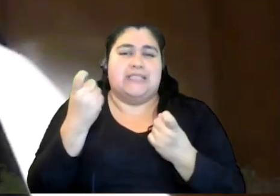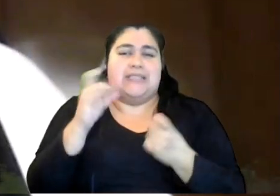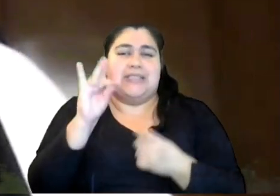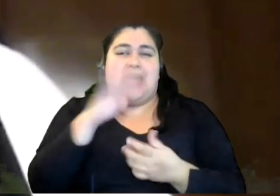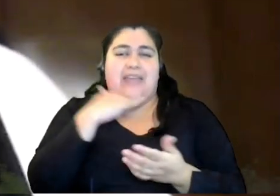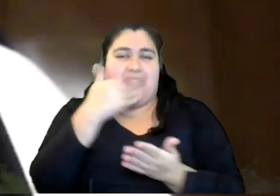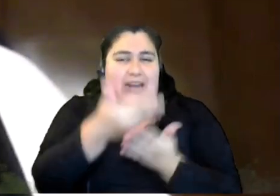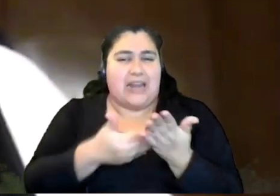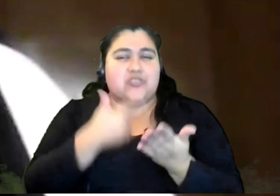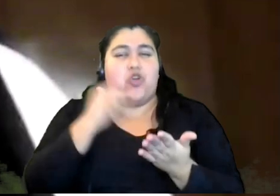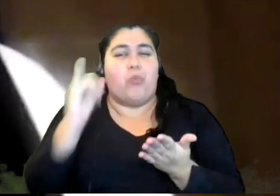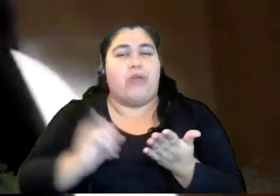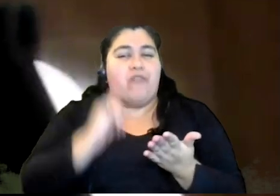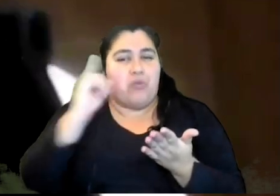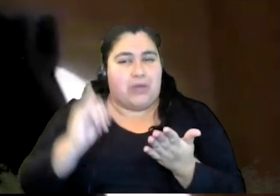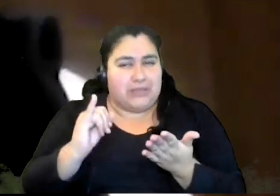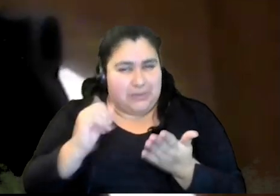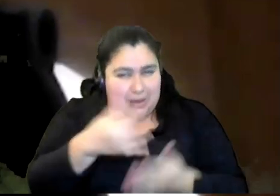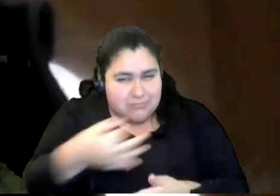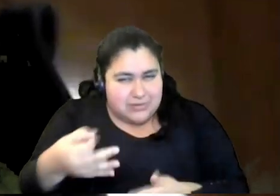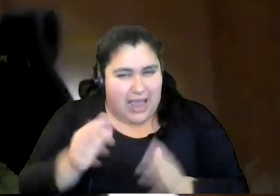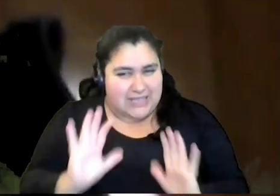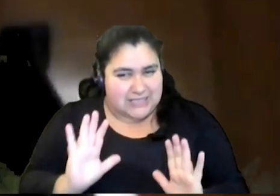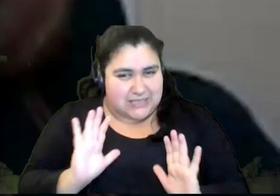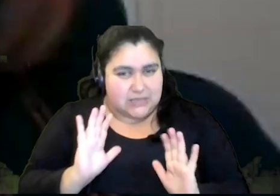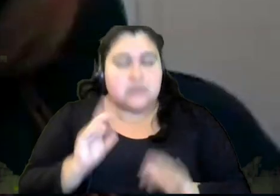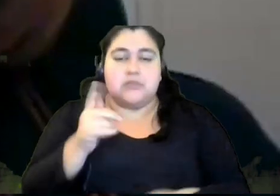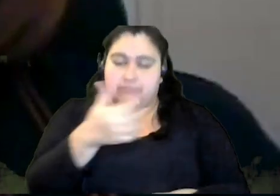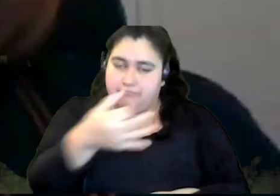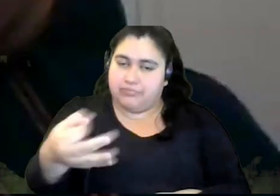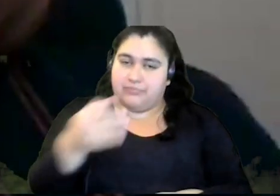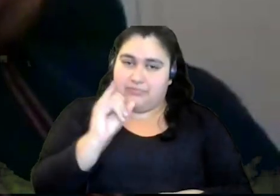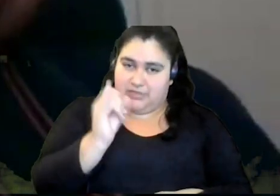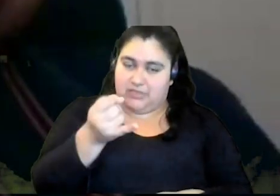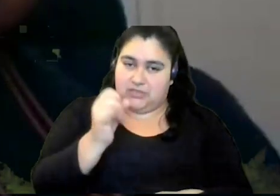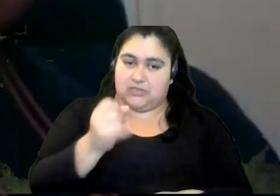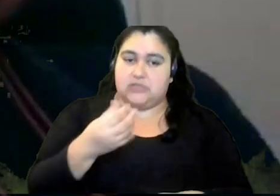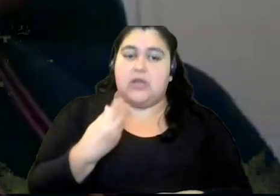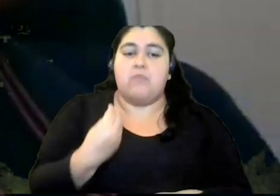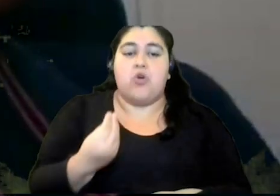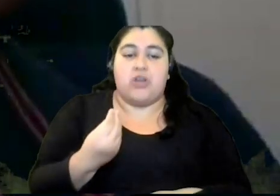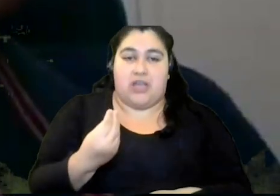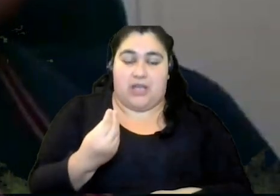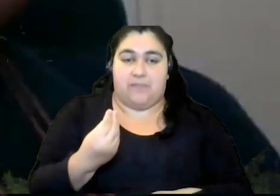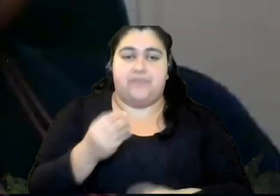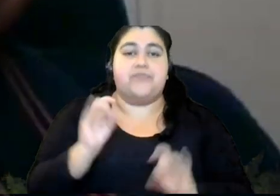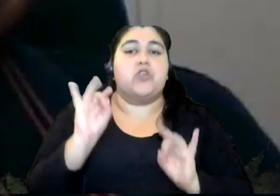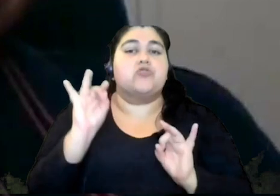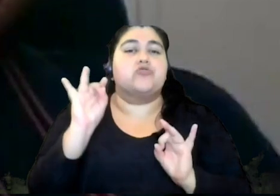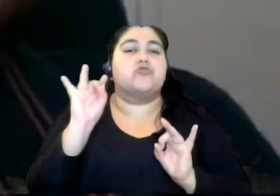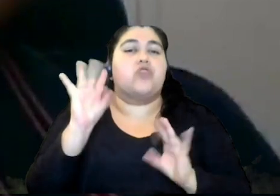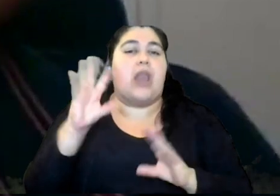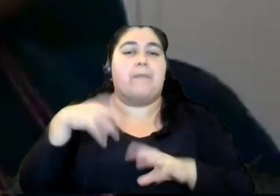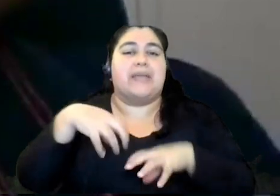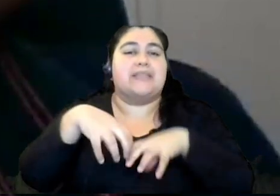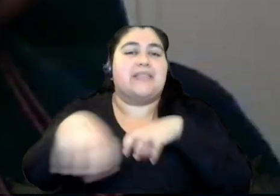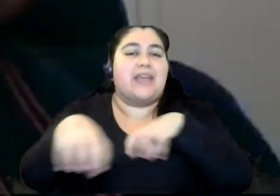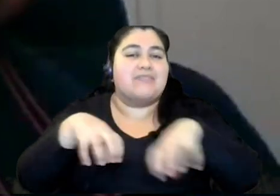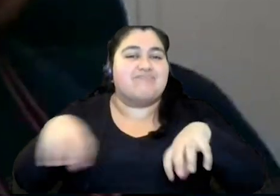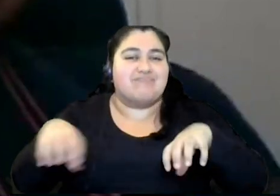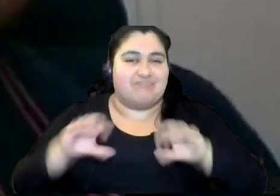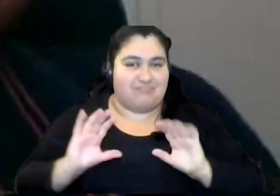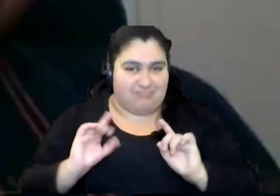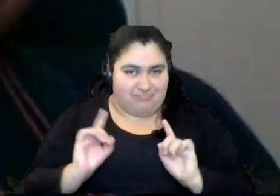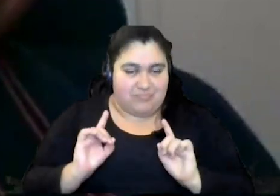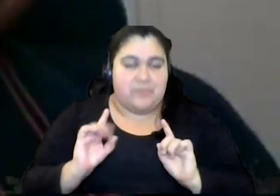jurada informativa de ganancias, ¿es correcto? Es correcto, porque no solamente dependencia,